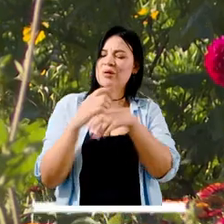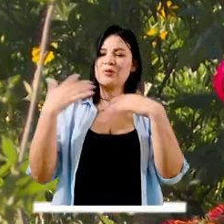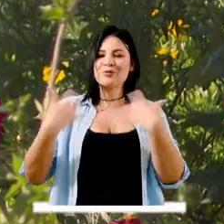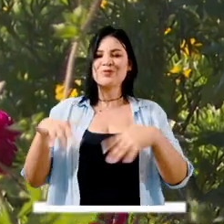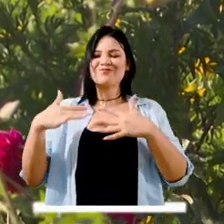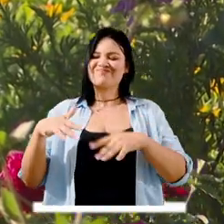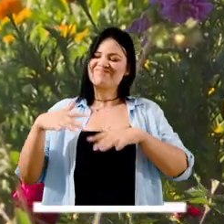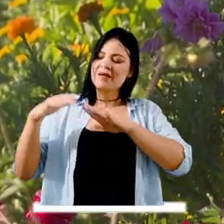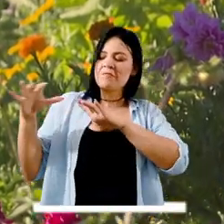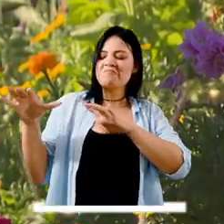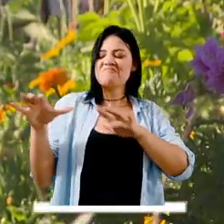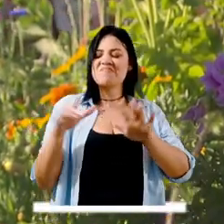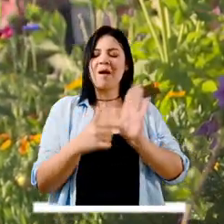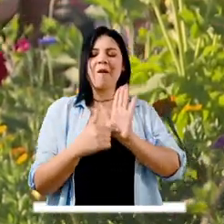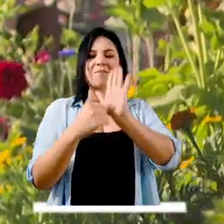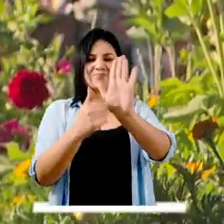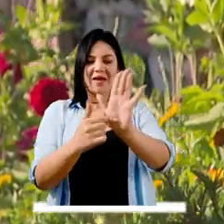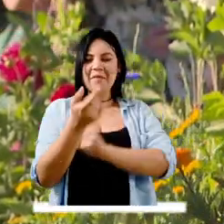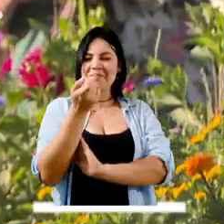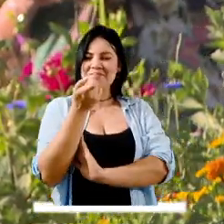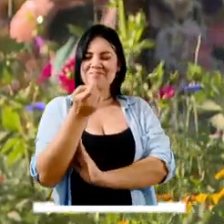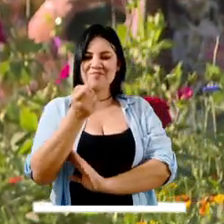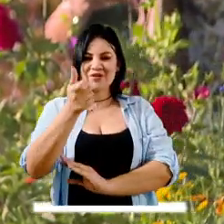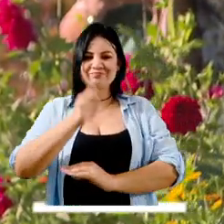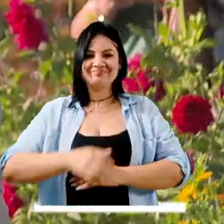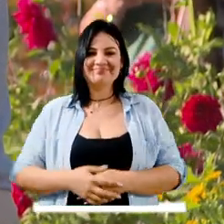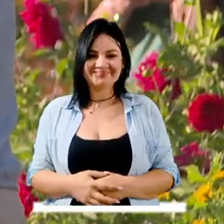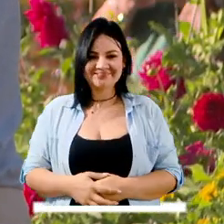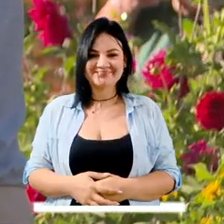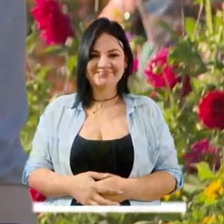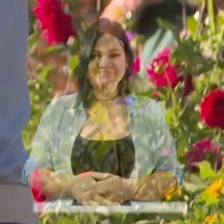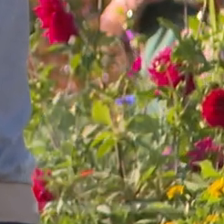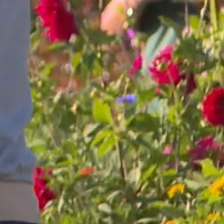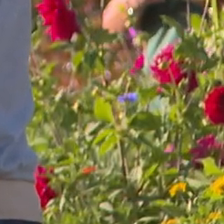sea materializado en los próximos días.